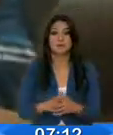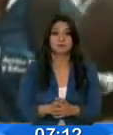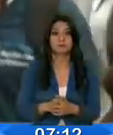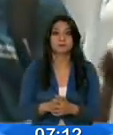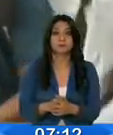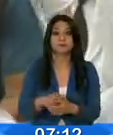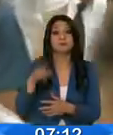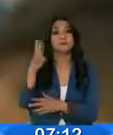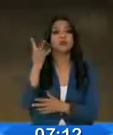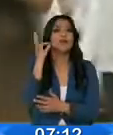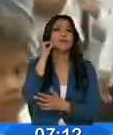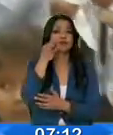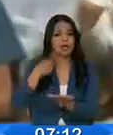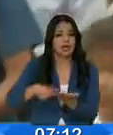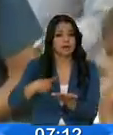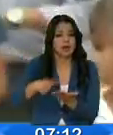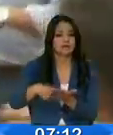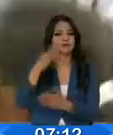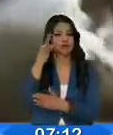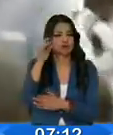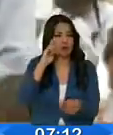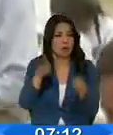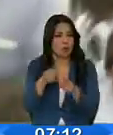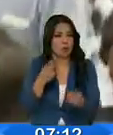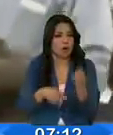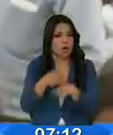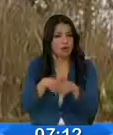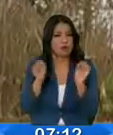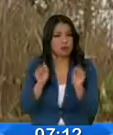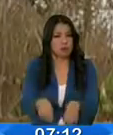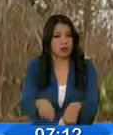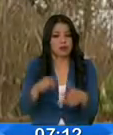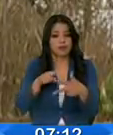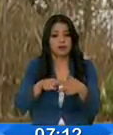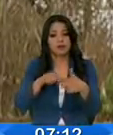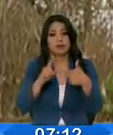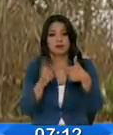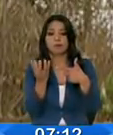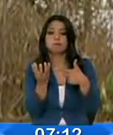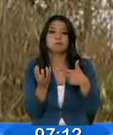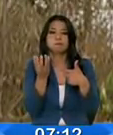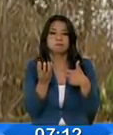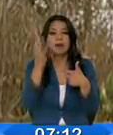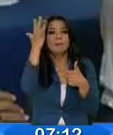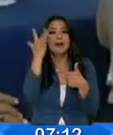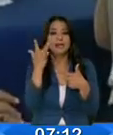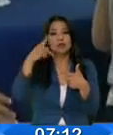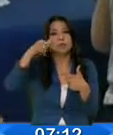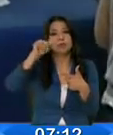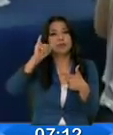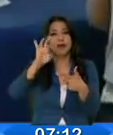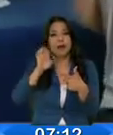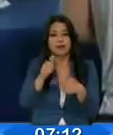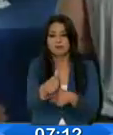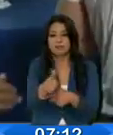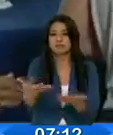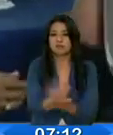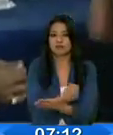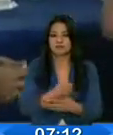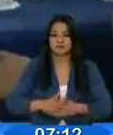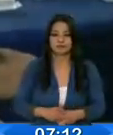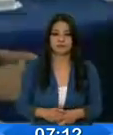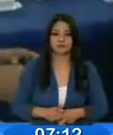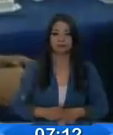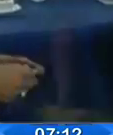segunda fruta que está en análisis para un futuro acuerdo de comercialización es la pitahaya, producto que se cultiva en la isla Puná.